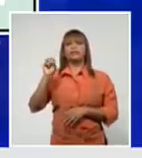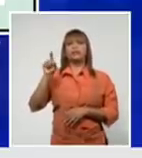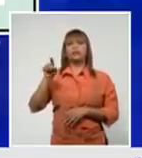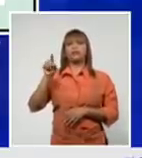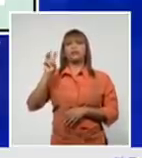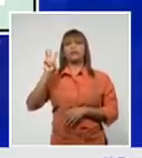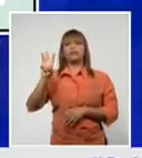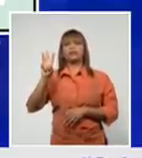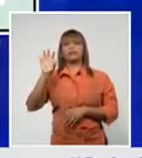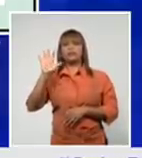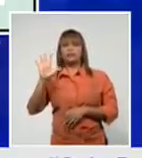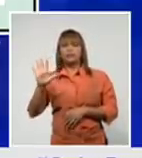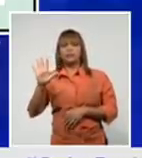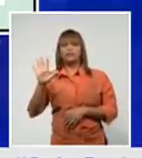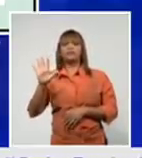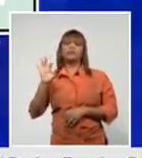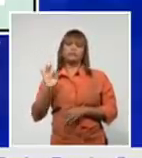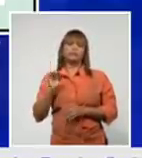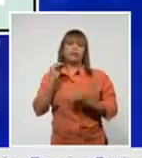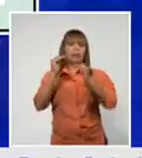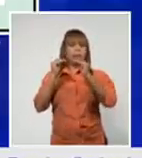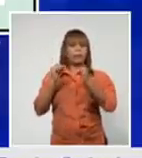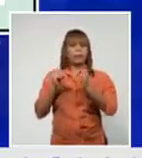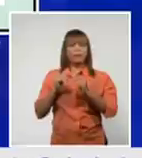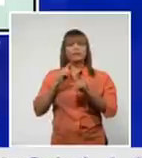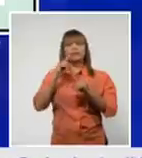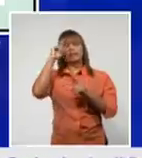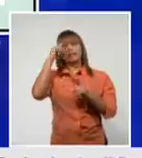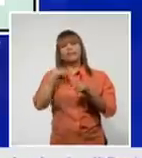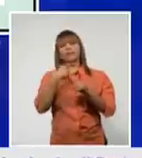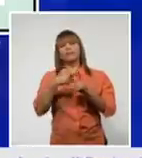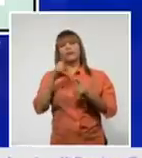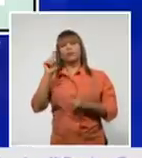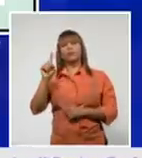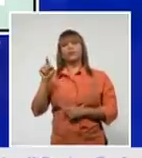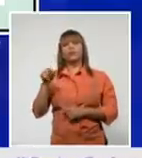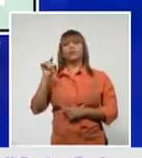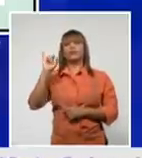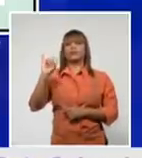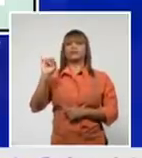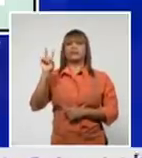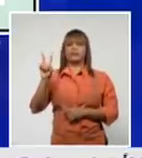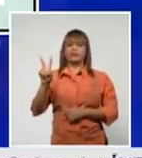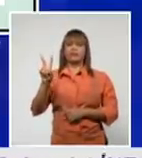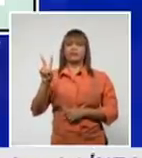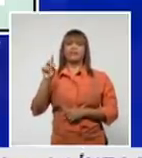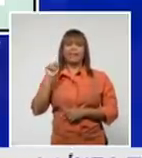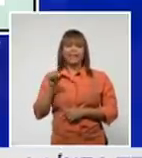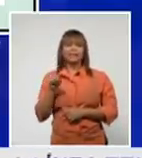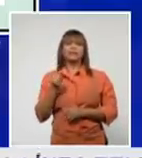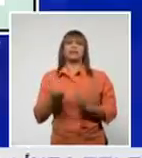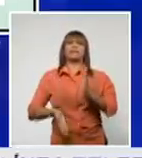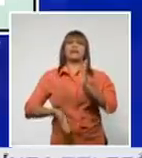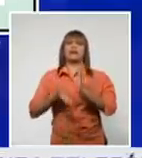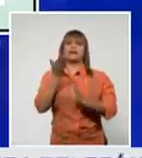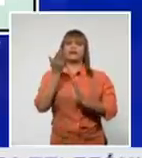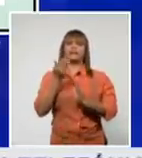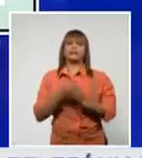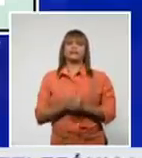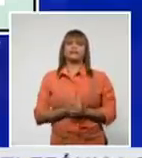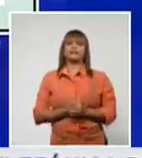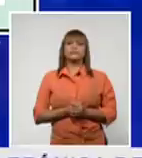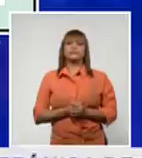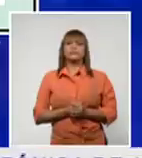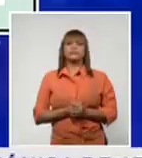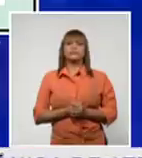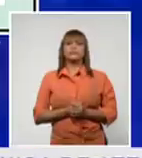0,56, y bueno, pues septiembre con 1,62, pues ha sido la más elevada después